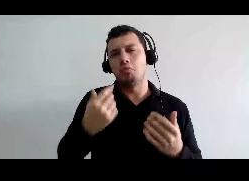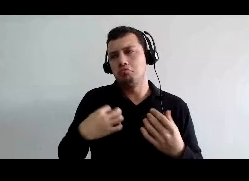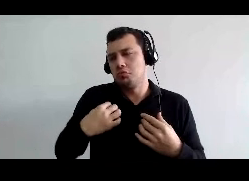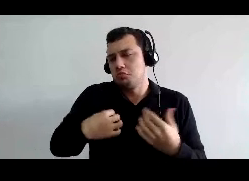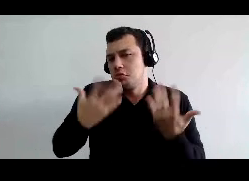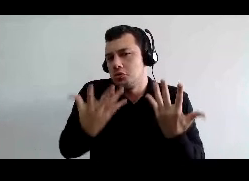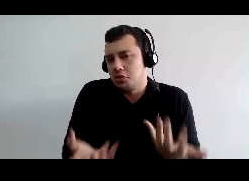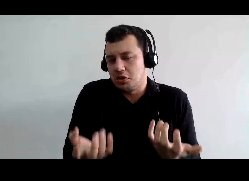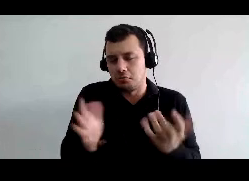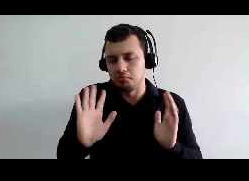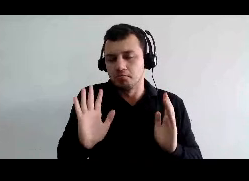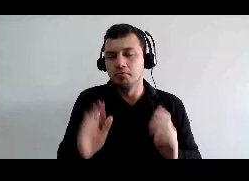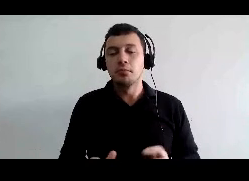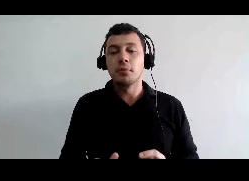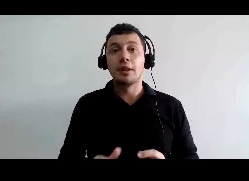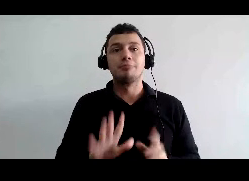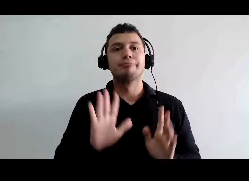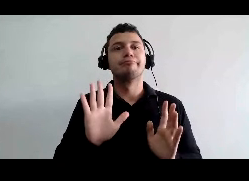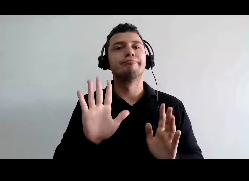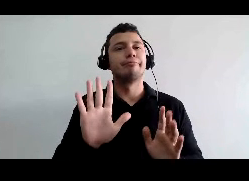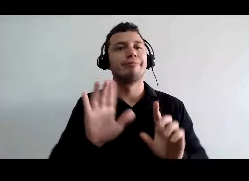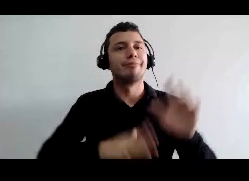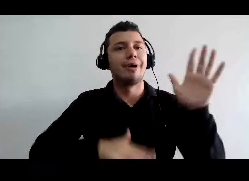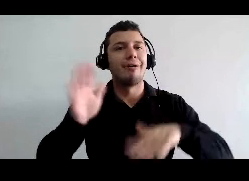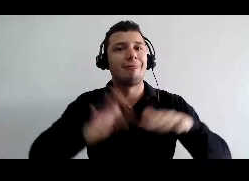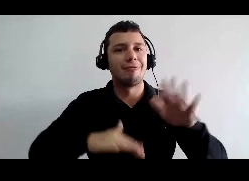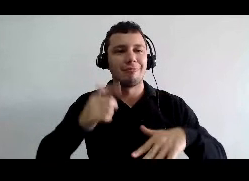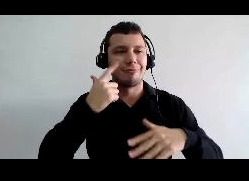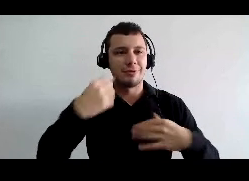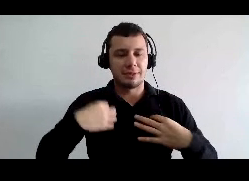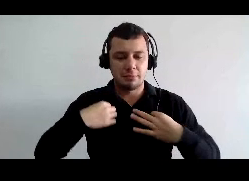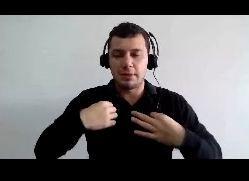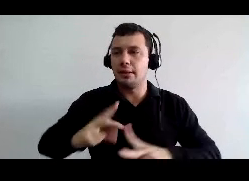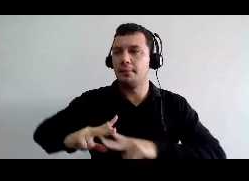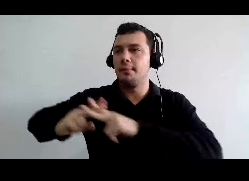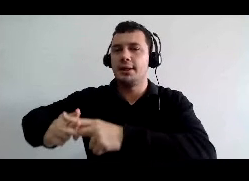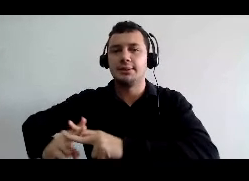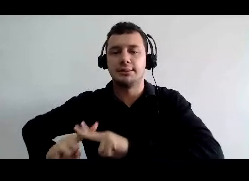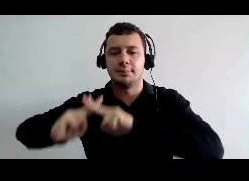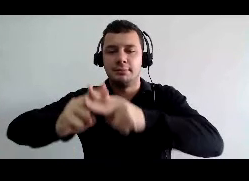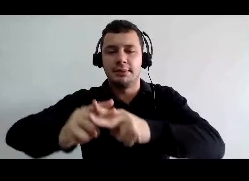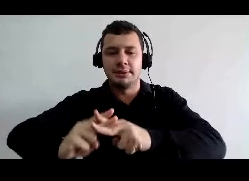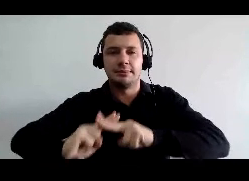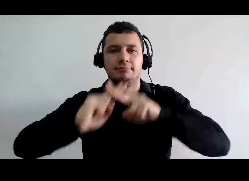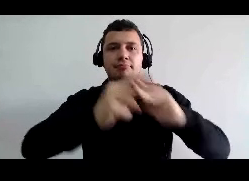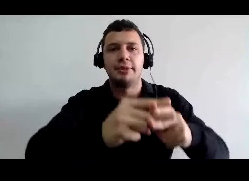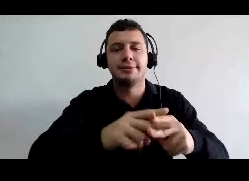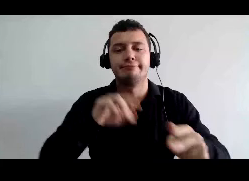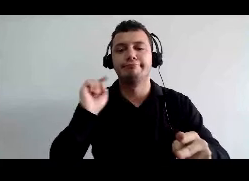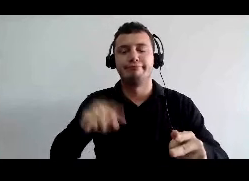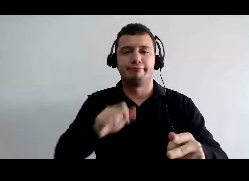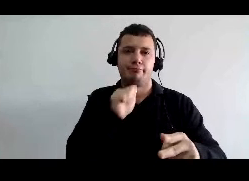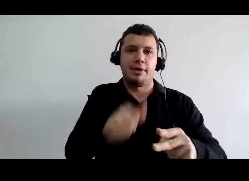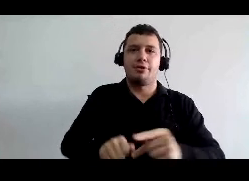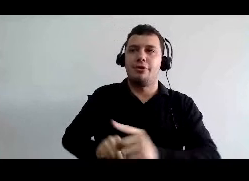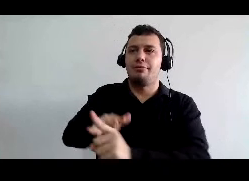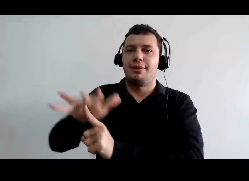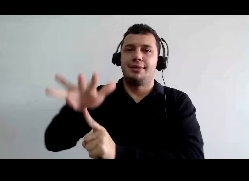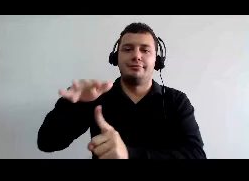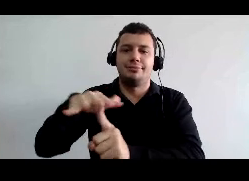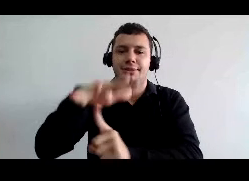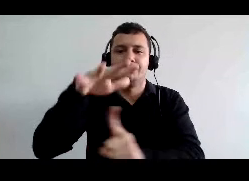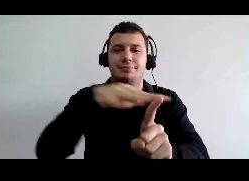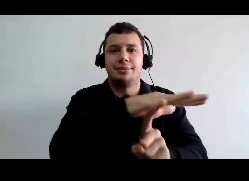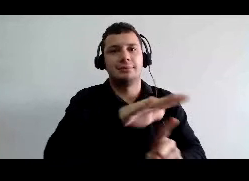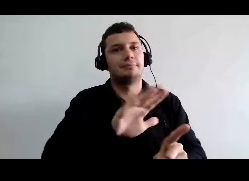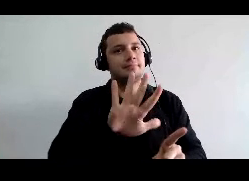eso aumenta el riesgo de infección y contaminación. Con esta pandemia del COVID creo que tenemos un aprendizaje, es que